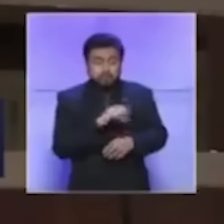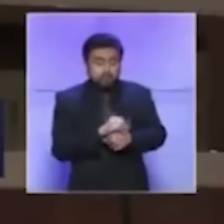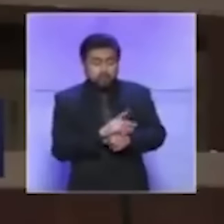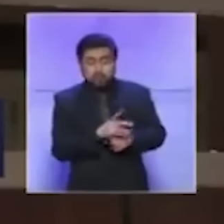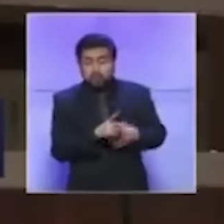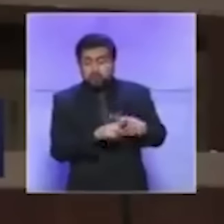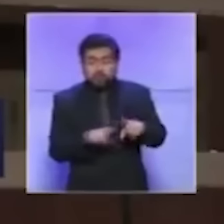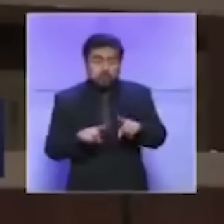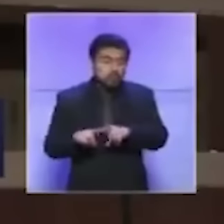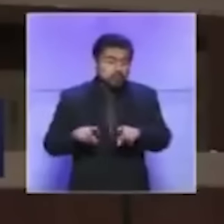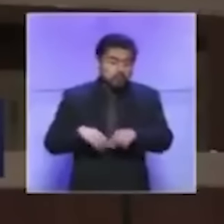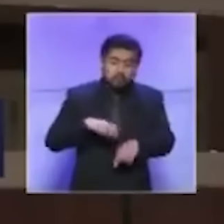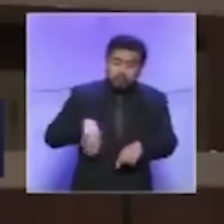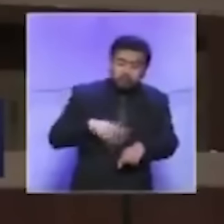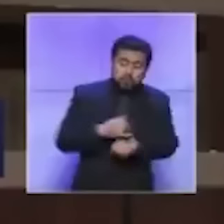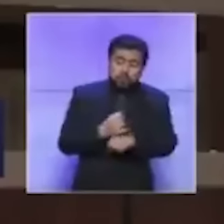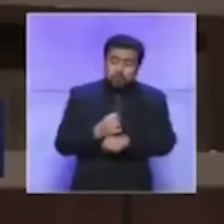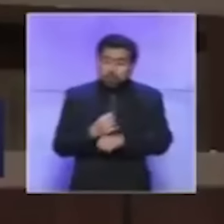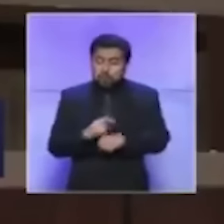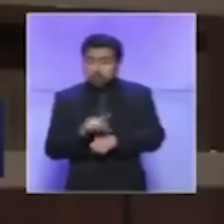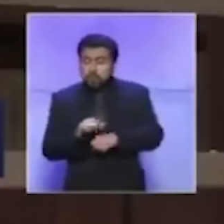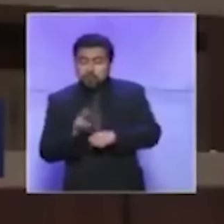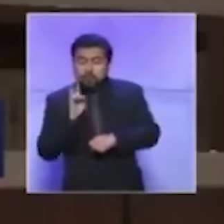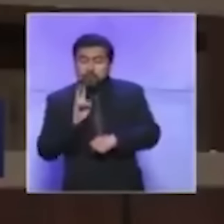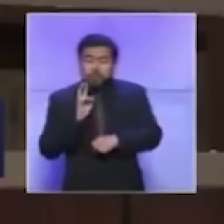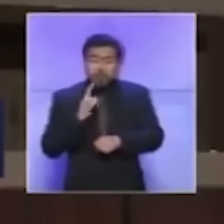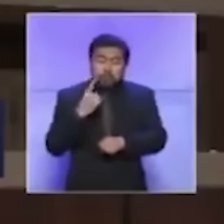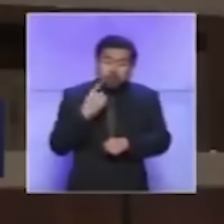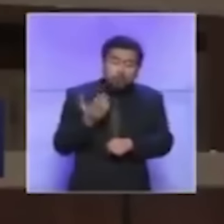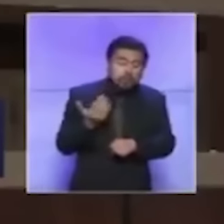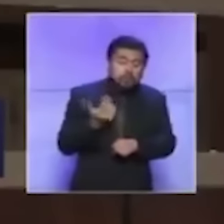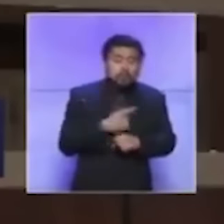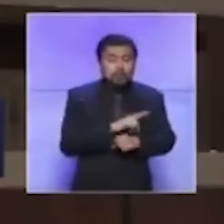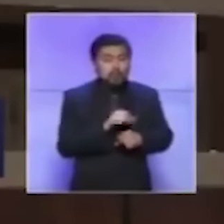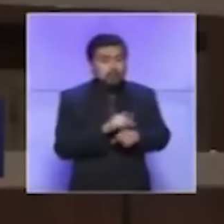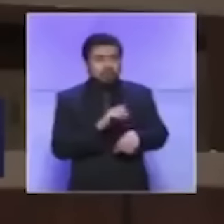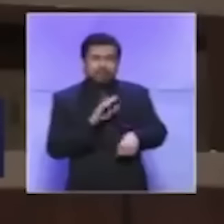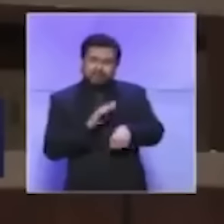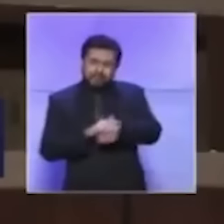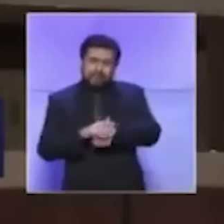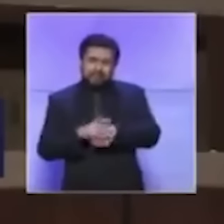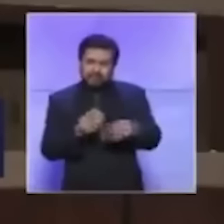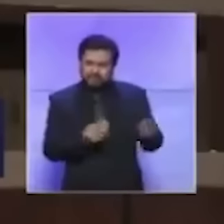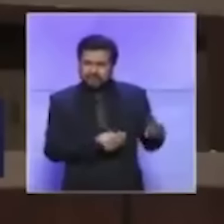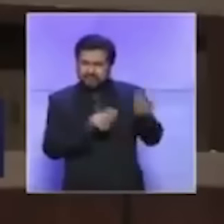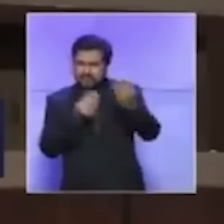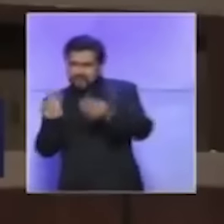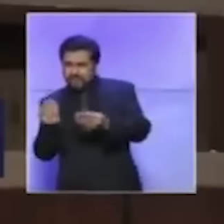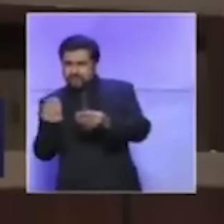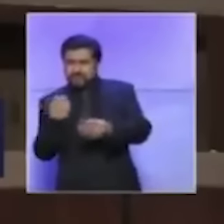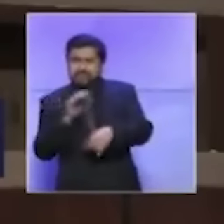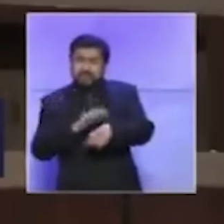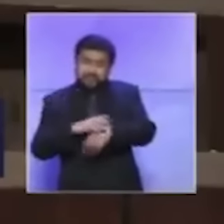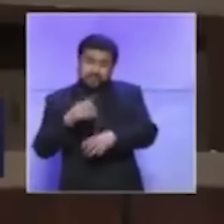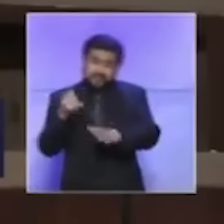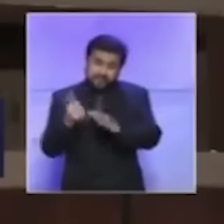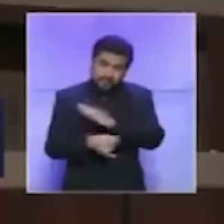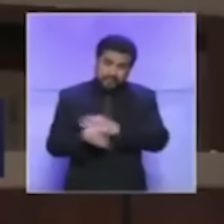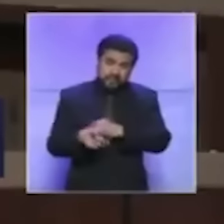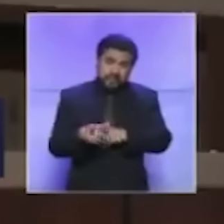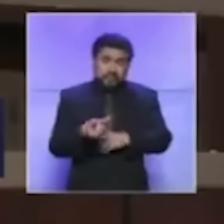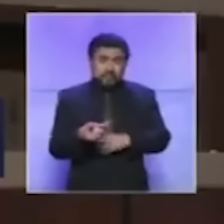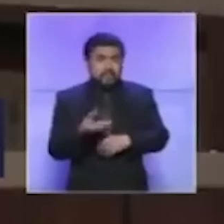desahogados, entonces se determine el inicio de una investigación sobre el presunto